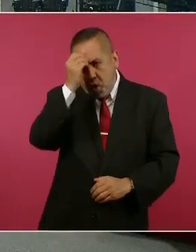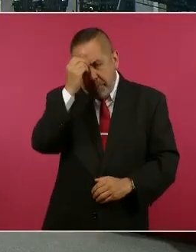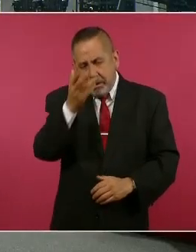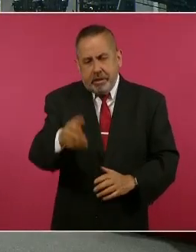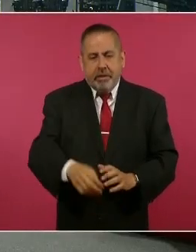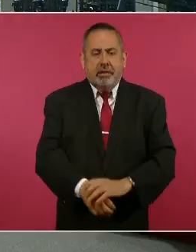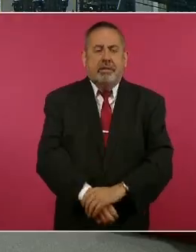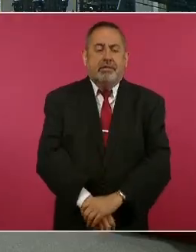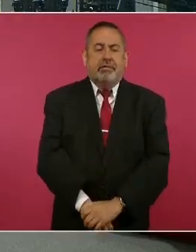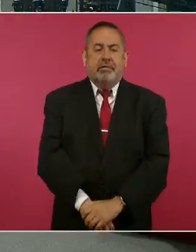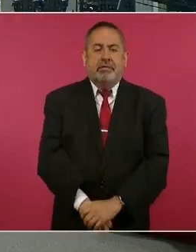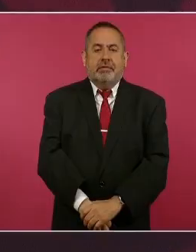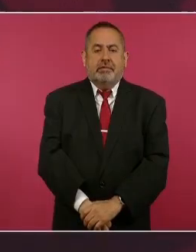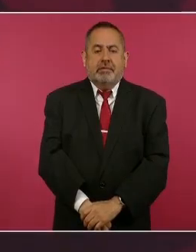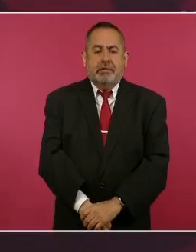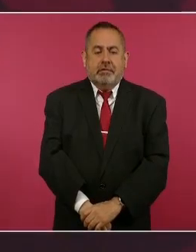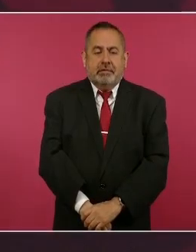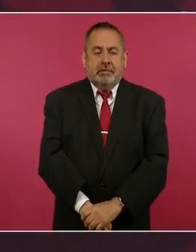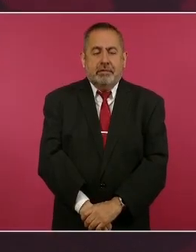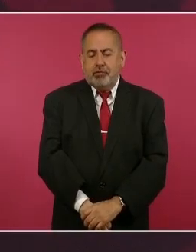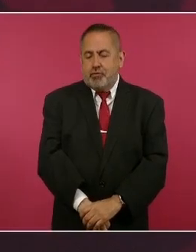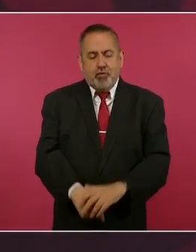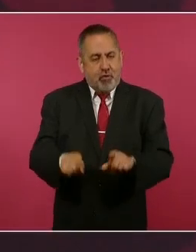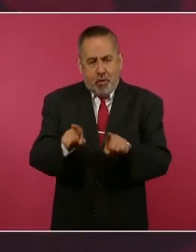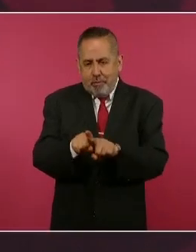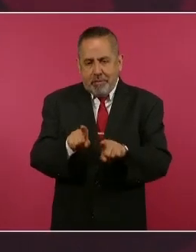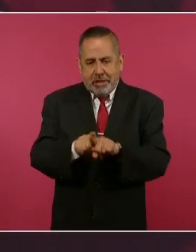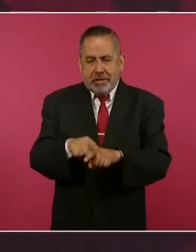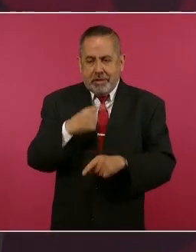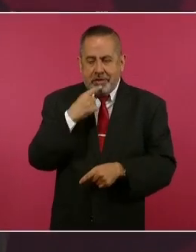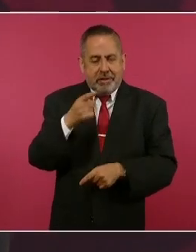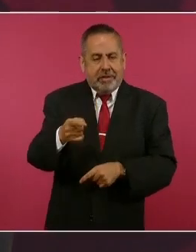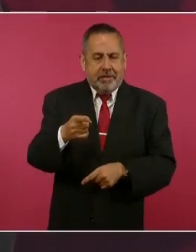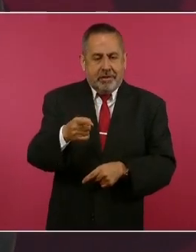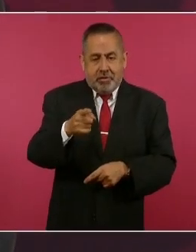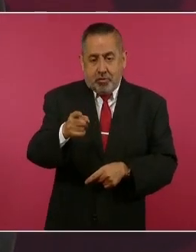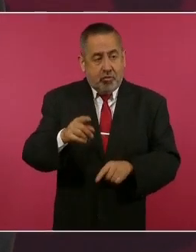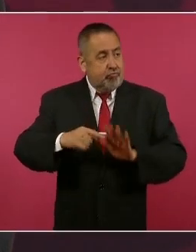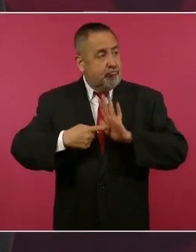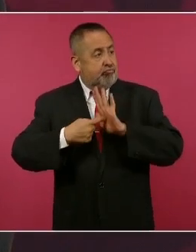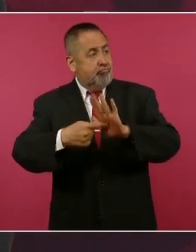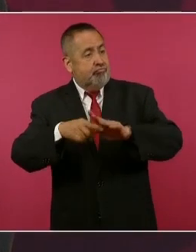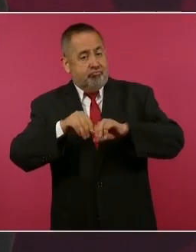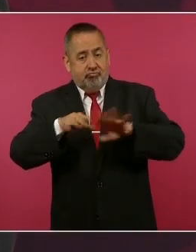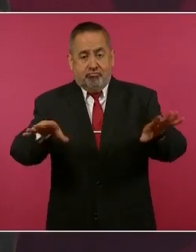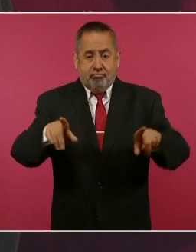de ello? Lo mismo, ya lo expusiste.